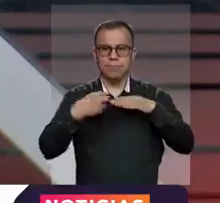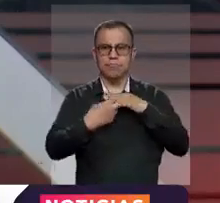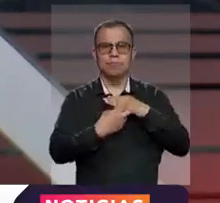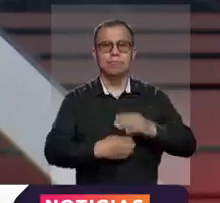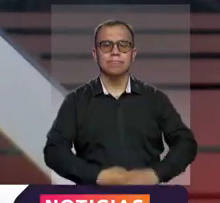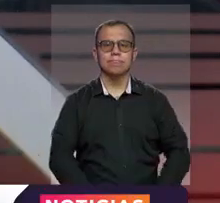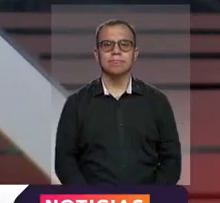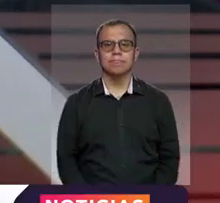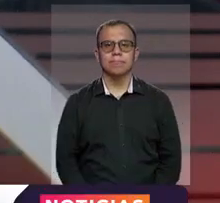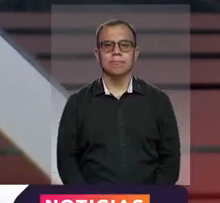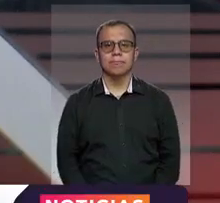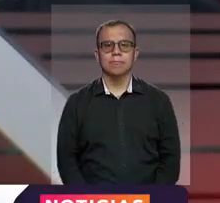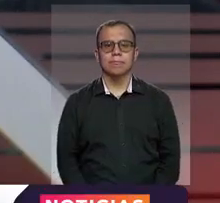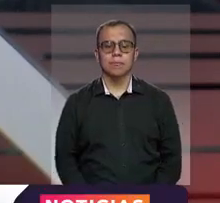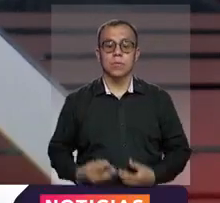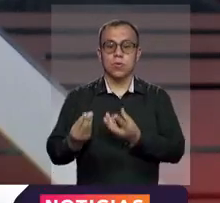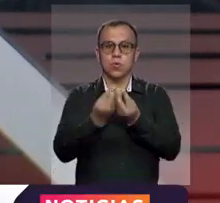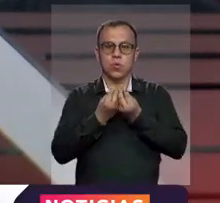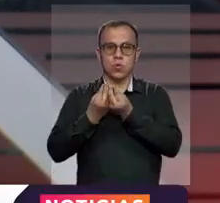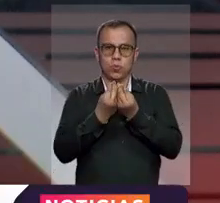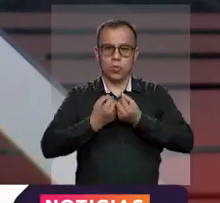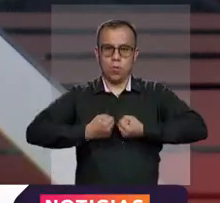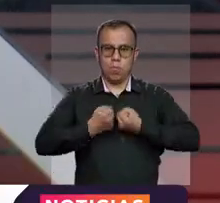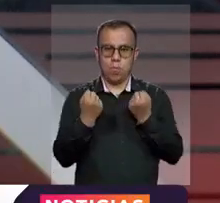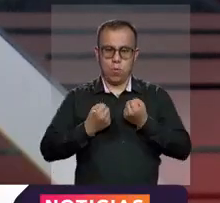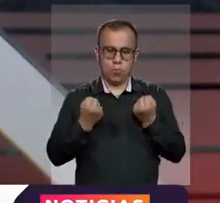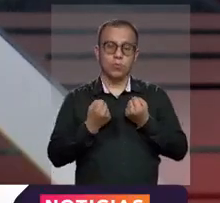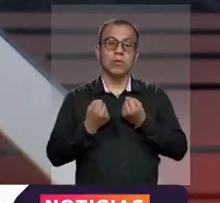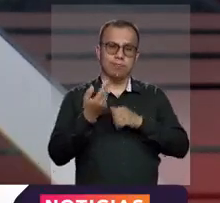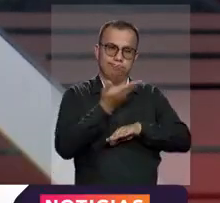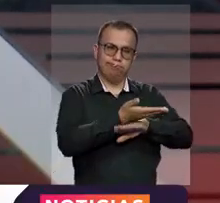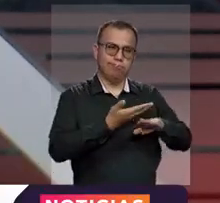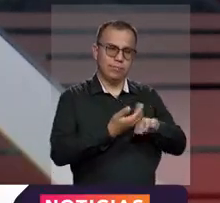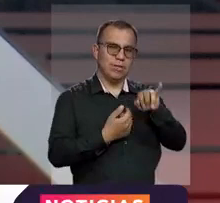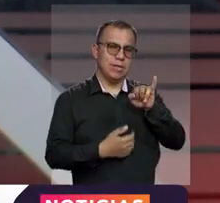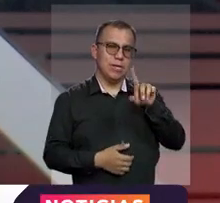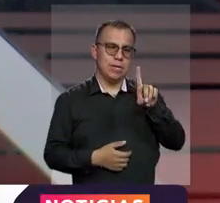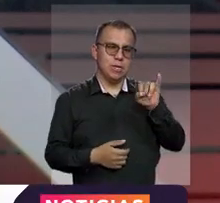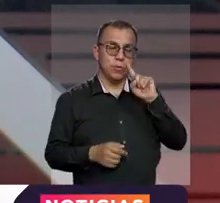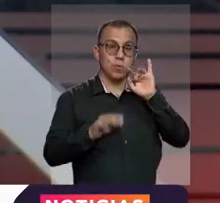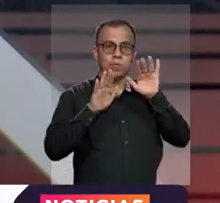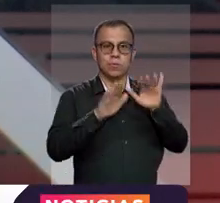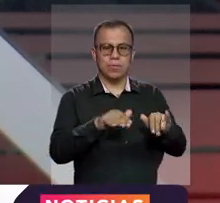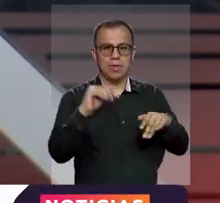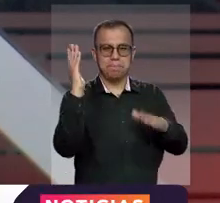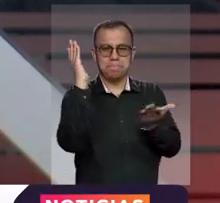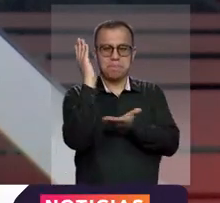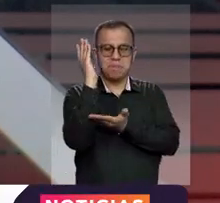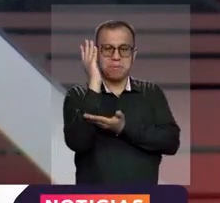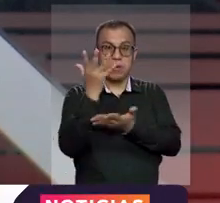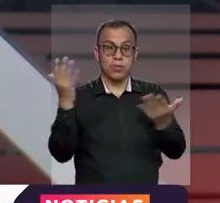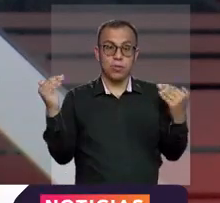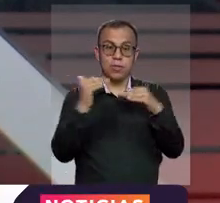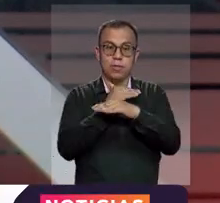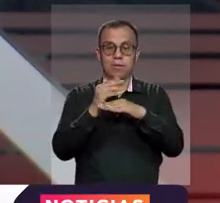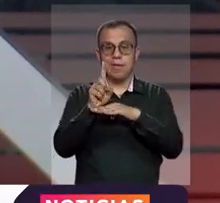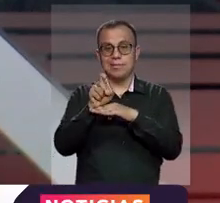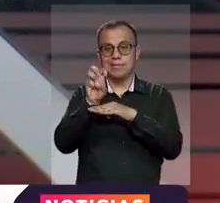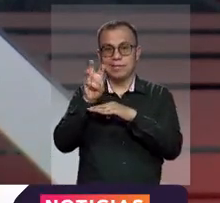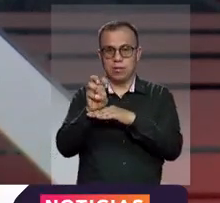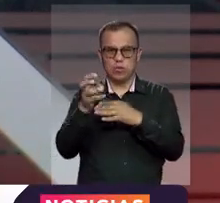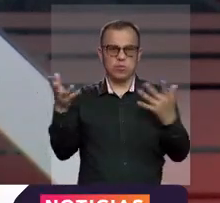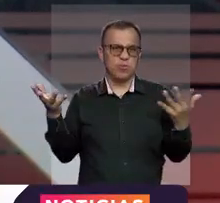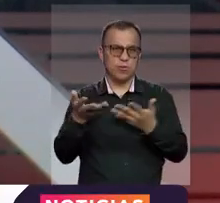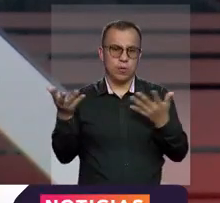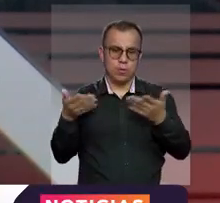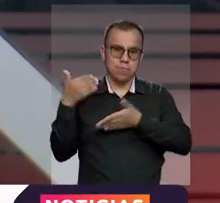Desde el Consejo de Bogotá solicitaron al IDU y la Secretaría de Ambiente la suspensión de la tala de árboles en la avenida 68,